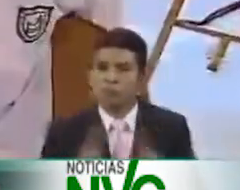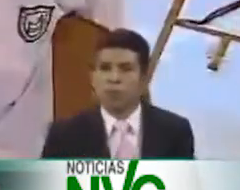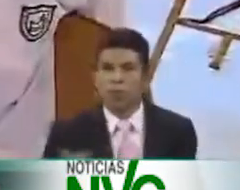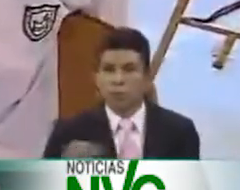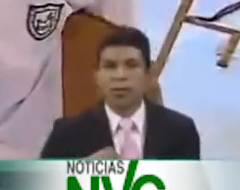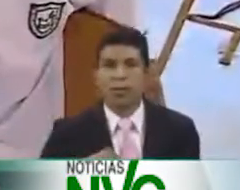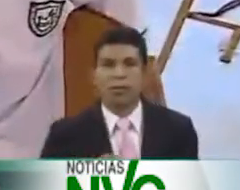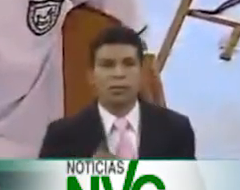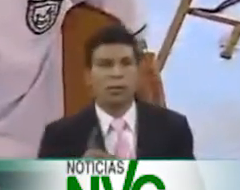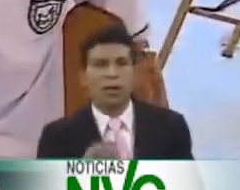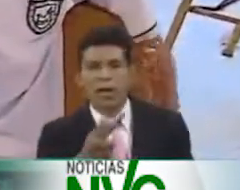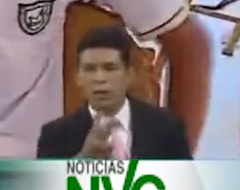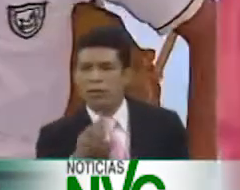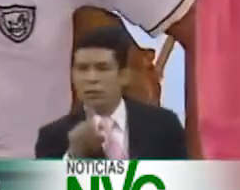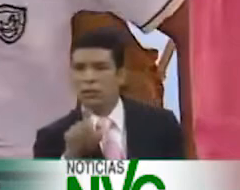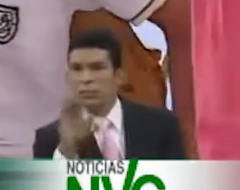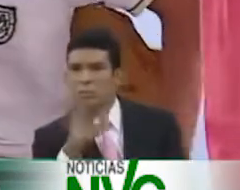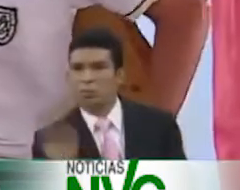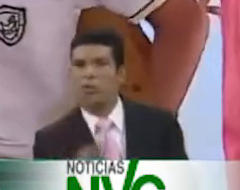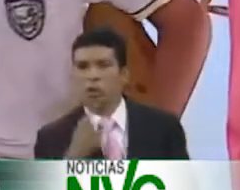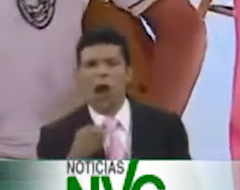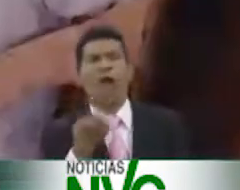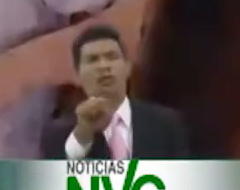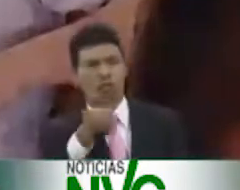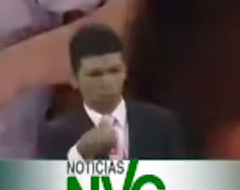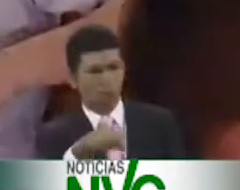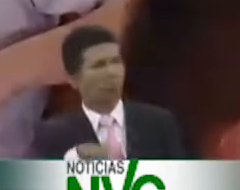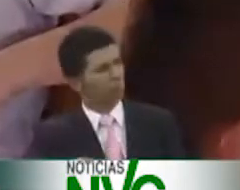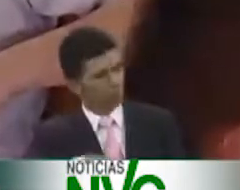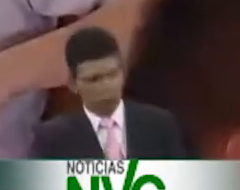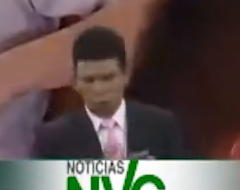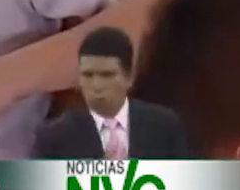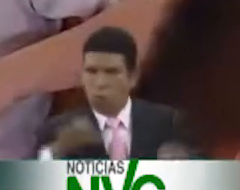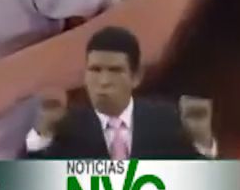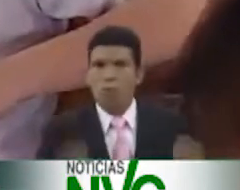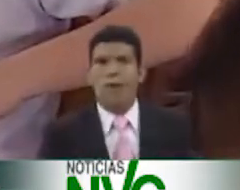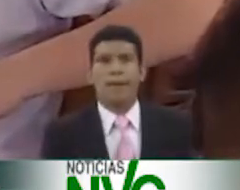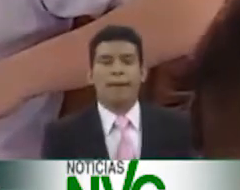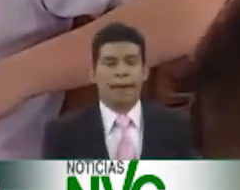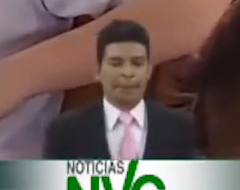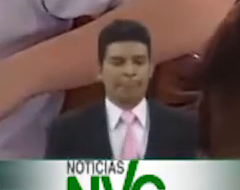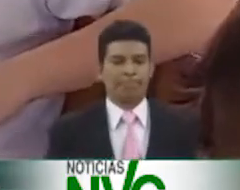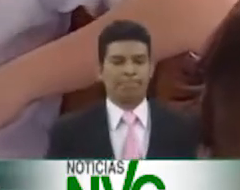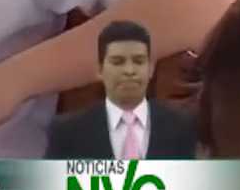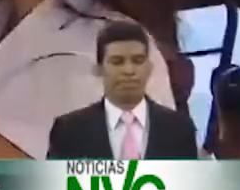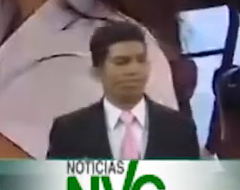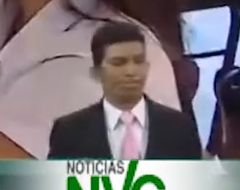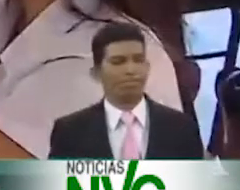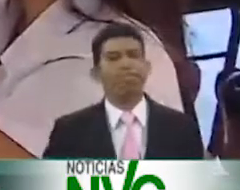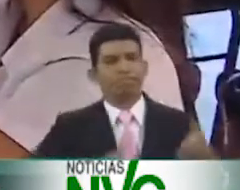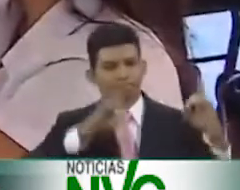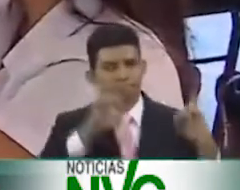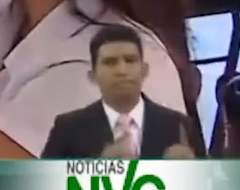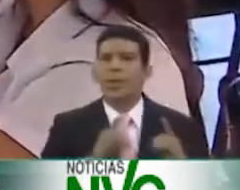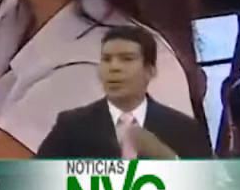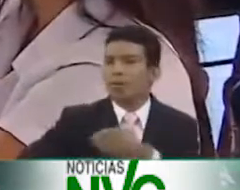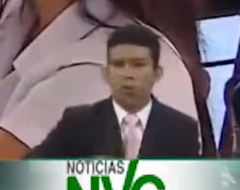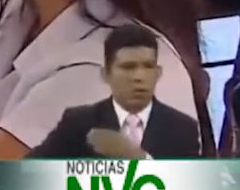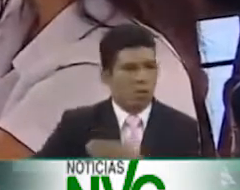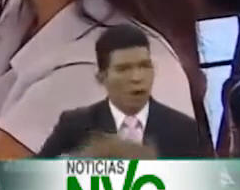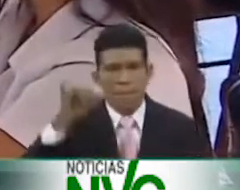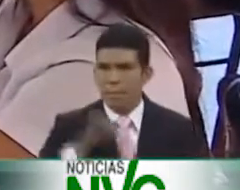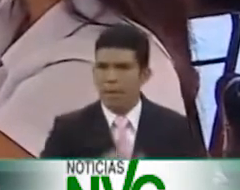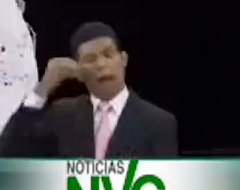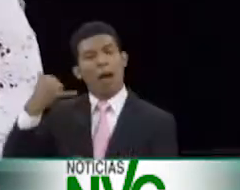Educación se aplacen las pruebas ABER de este año, ya que por la pandemia los estudiantes no están suficientemente preparados